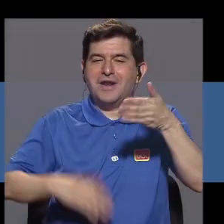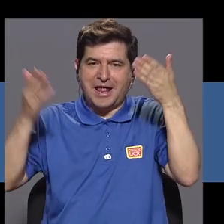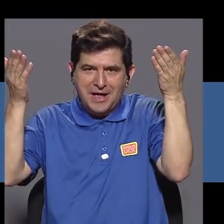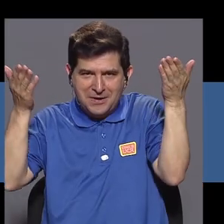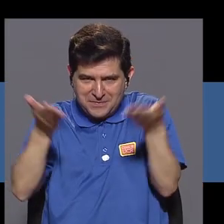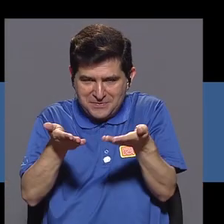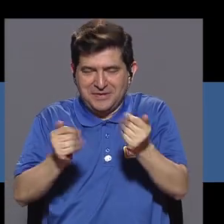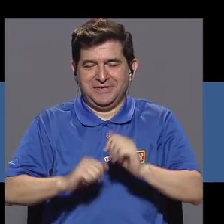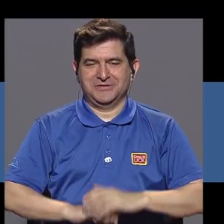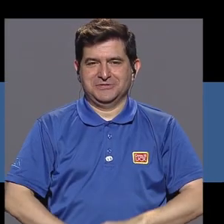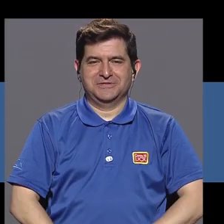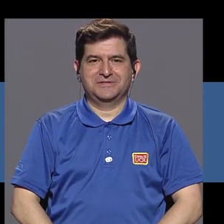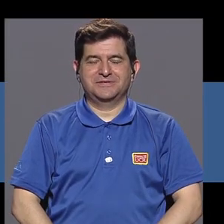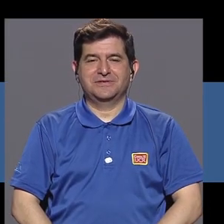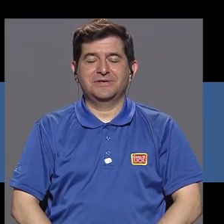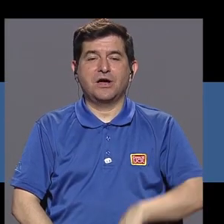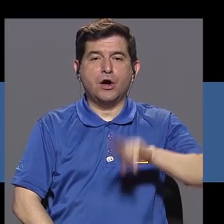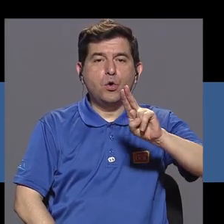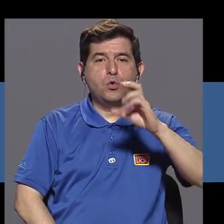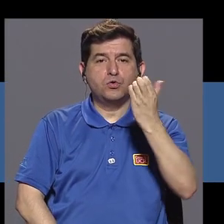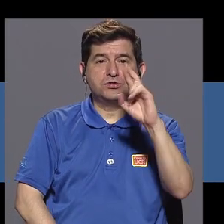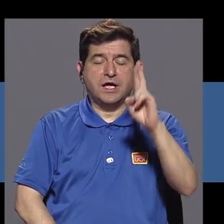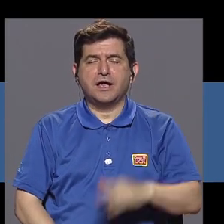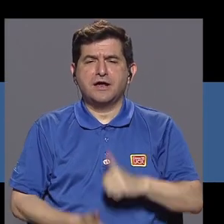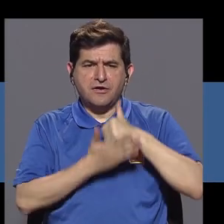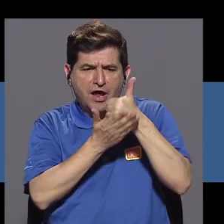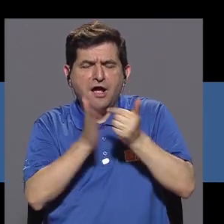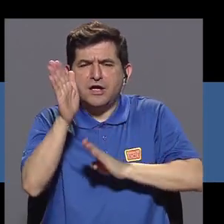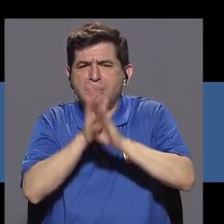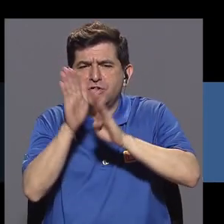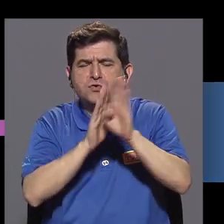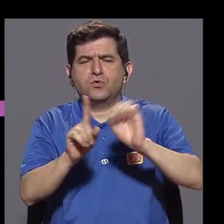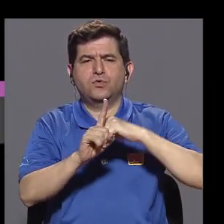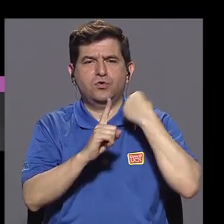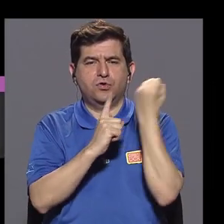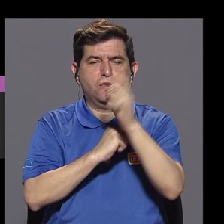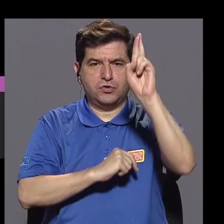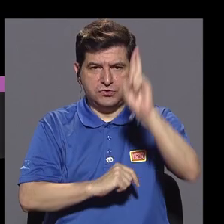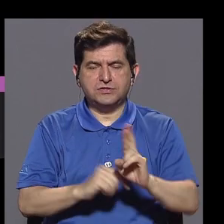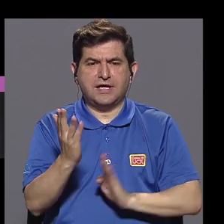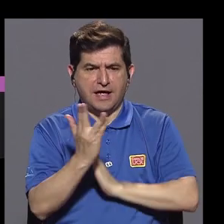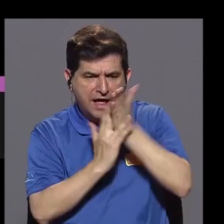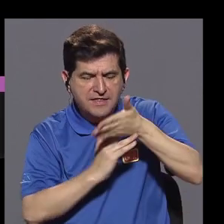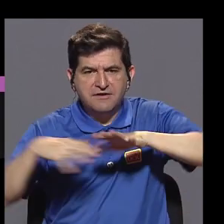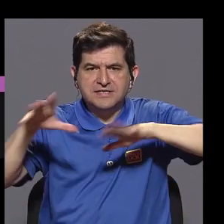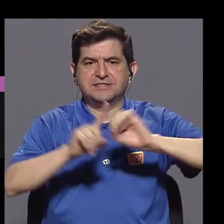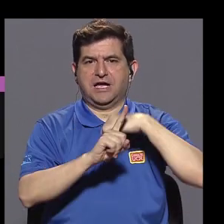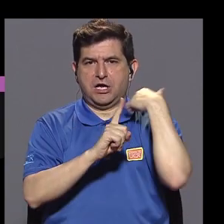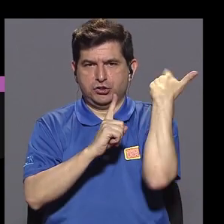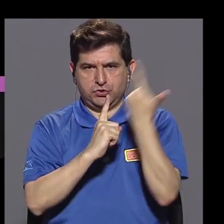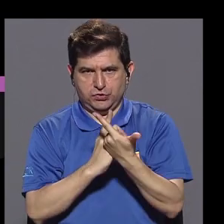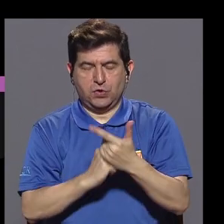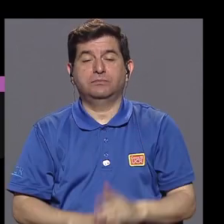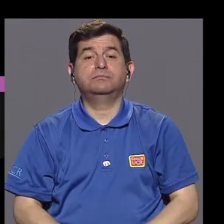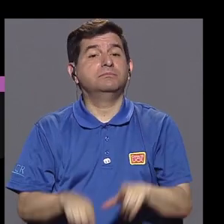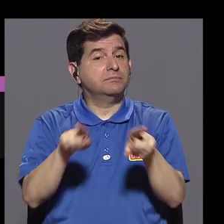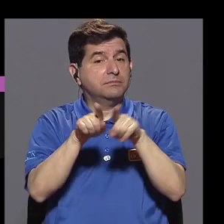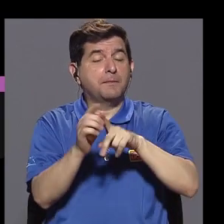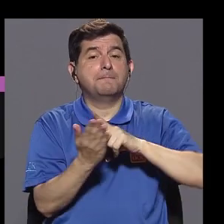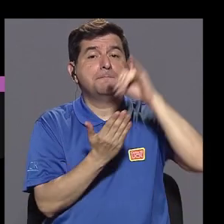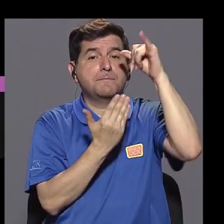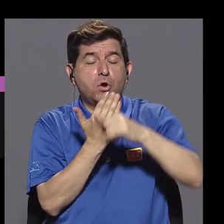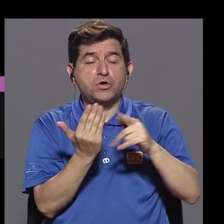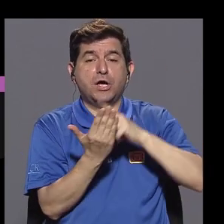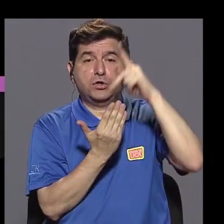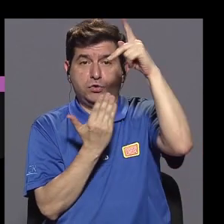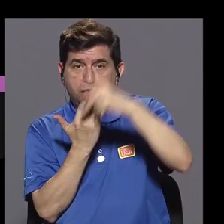Hola, bienvenido y bienvenida. La Universidad de Costa Rica contribuye al desarrollo de nuestra sociedad mediante la acción social. Y además de los programas y proyectos